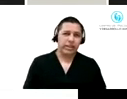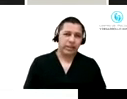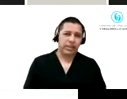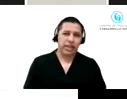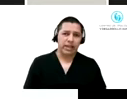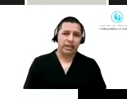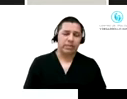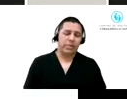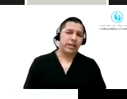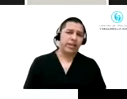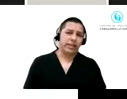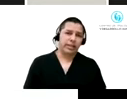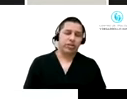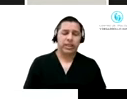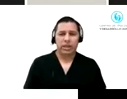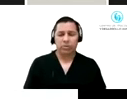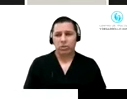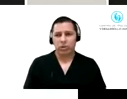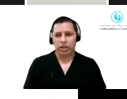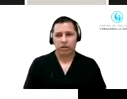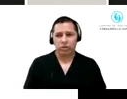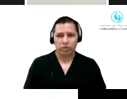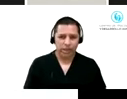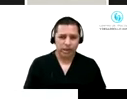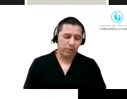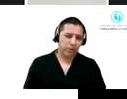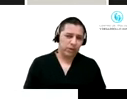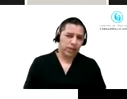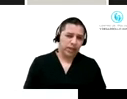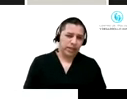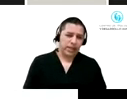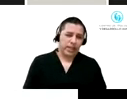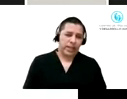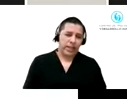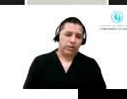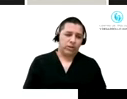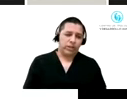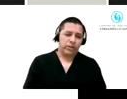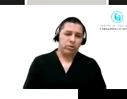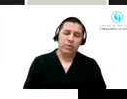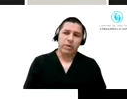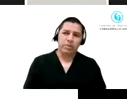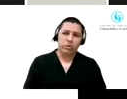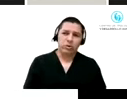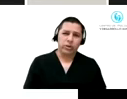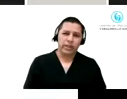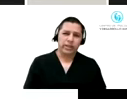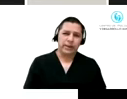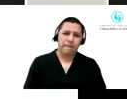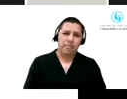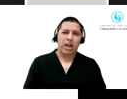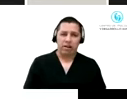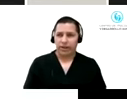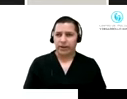censurada desde edades tempranas. Y ahorita les voy a poner algunos ejemplos. Entonces, un primer punto